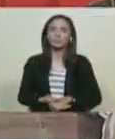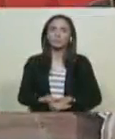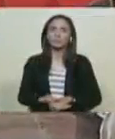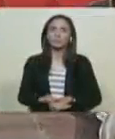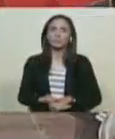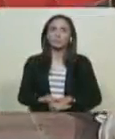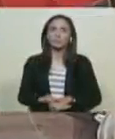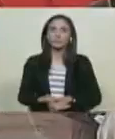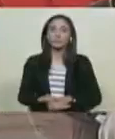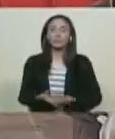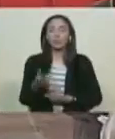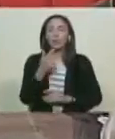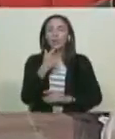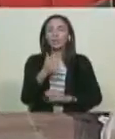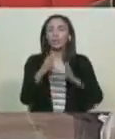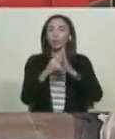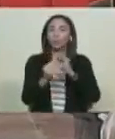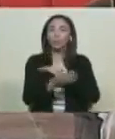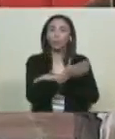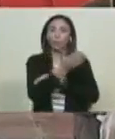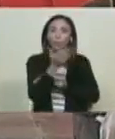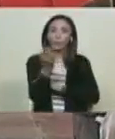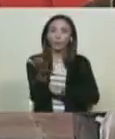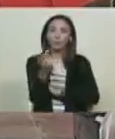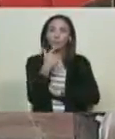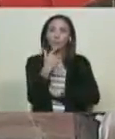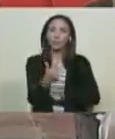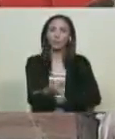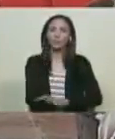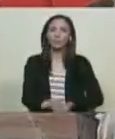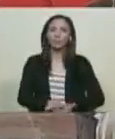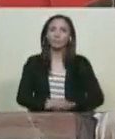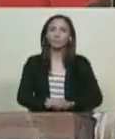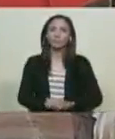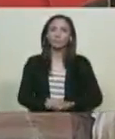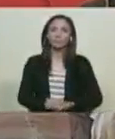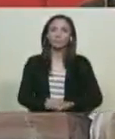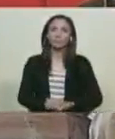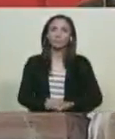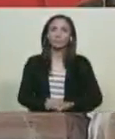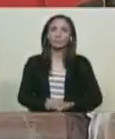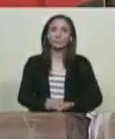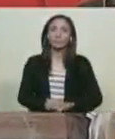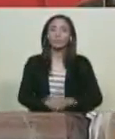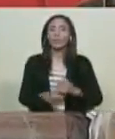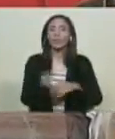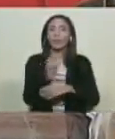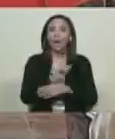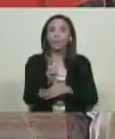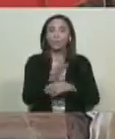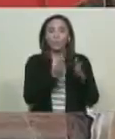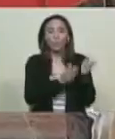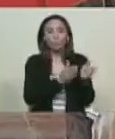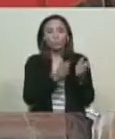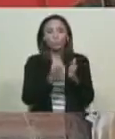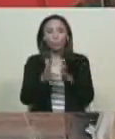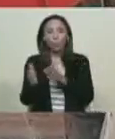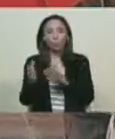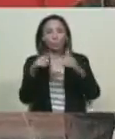Yo les vengo a pedir a ustedes, compañeros, que vayamos a organizarnos.